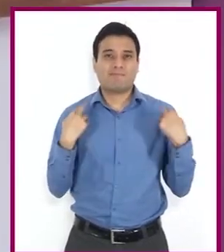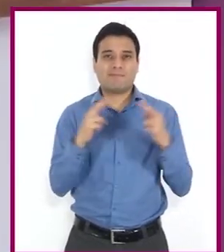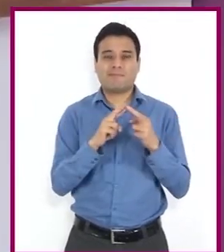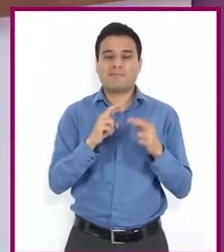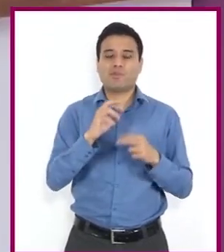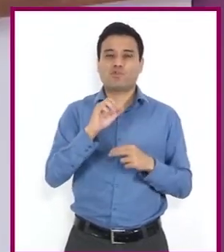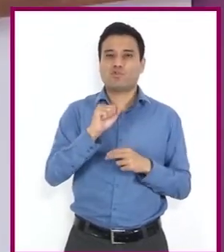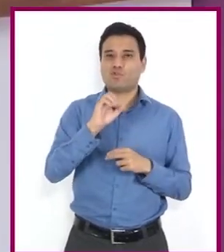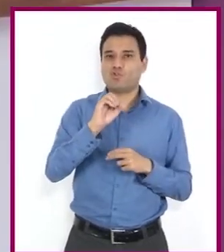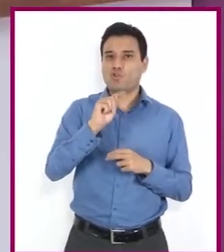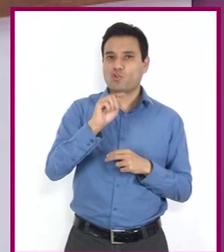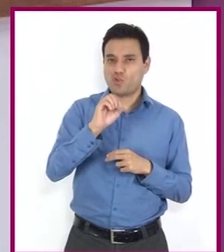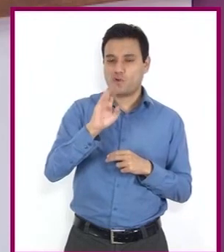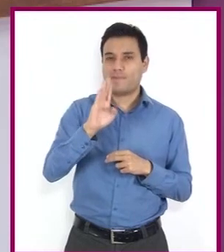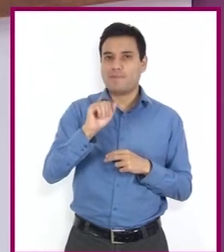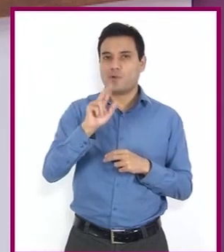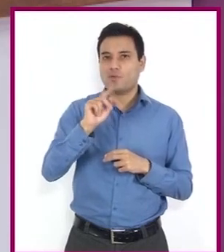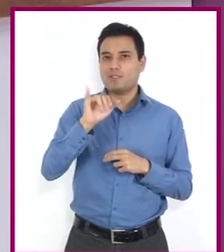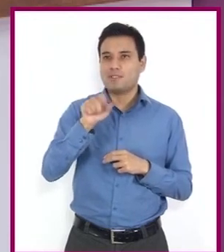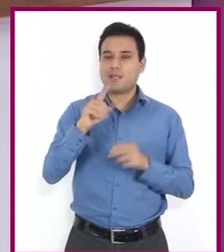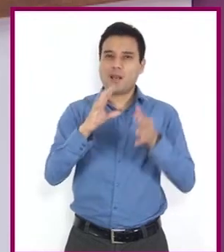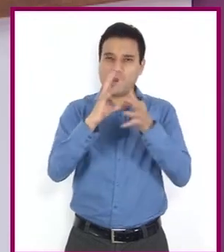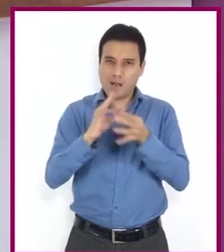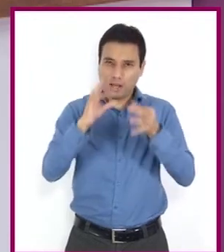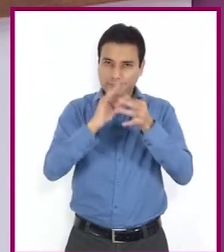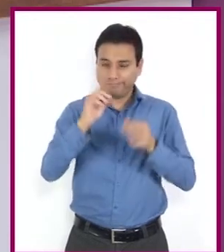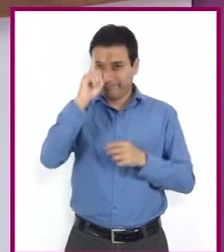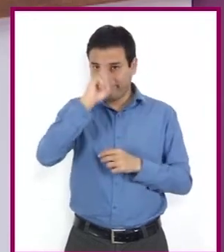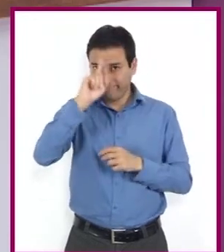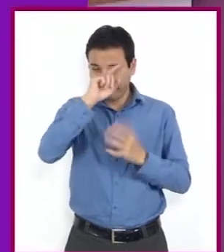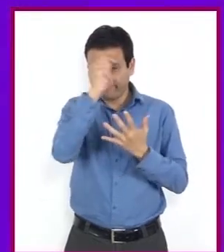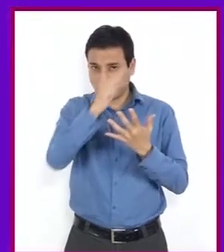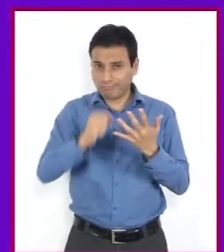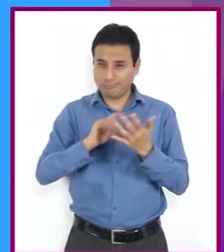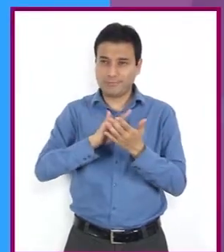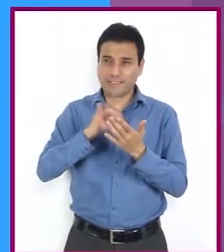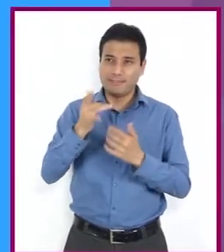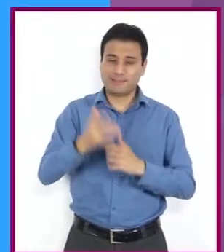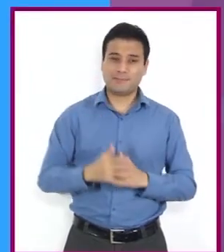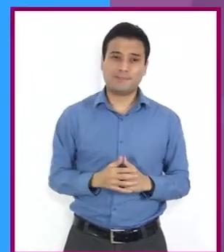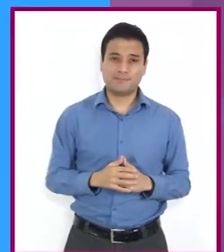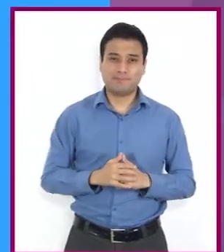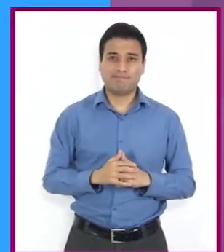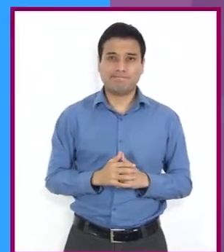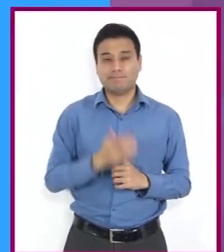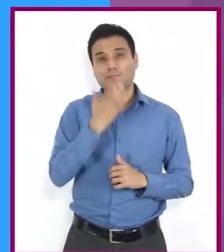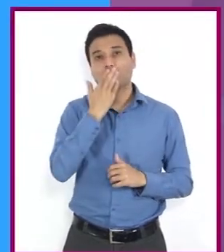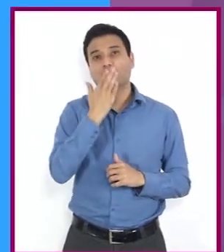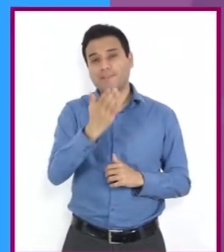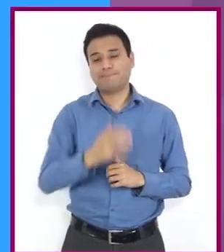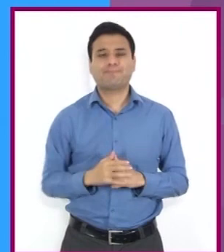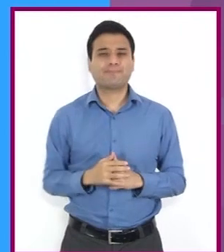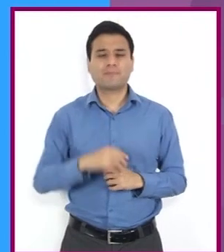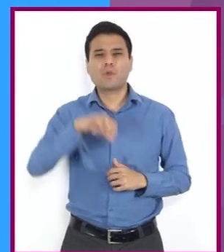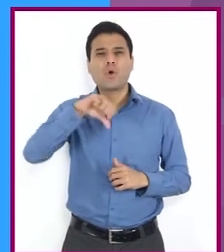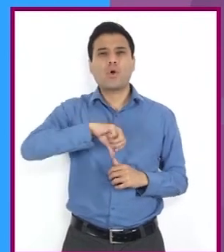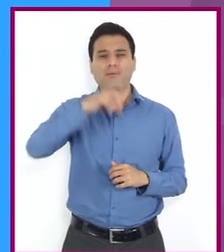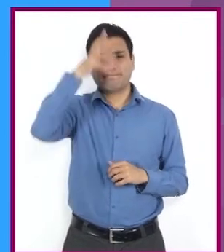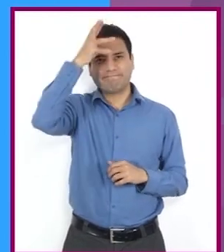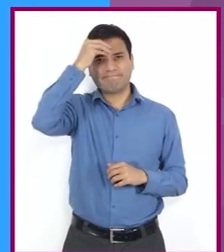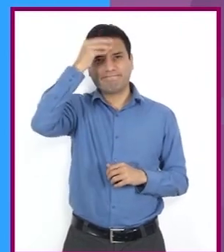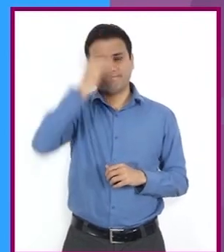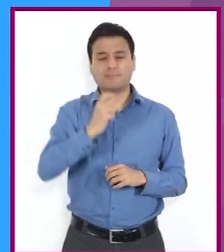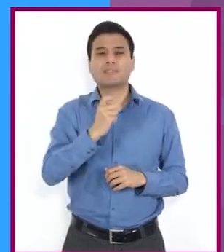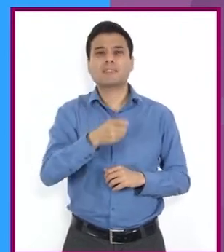Bautista por el tiempo destinado para la realización de esta entrevista. Bien, pues el aprendizaje esperado en